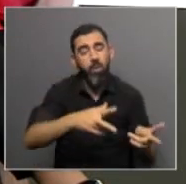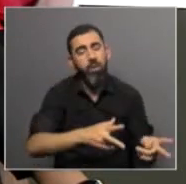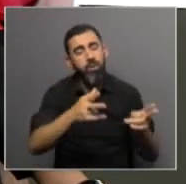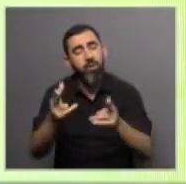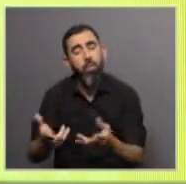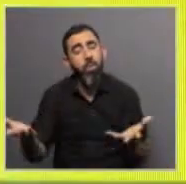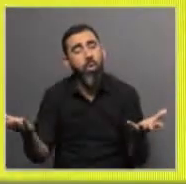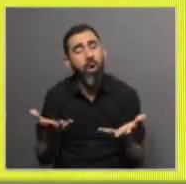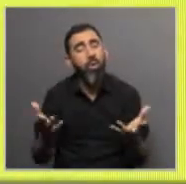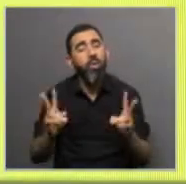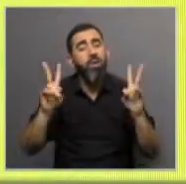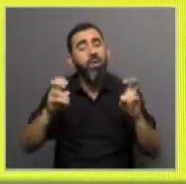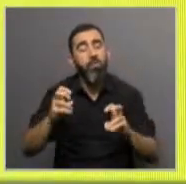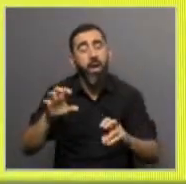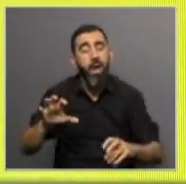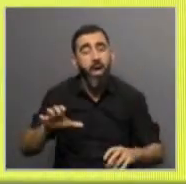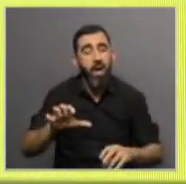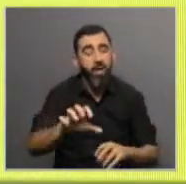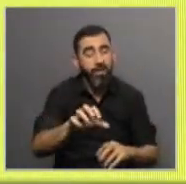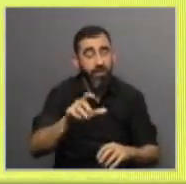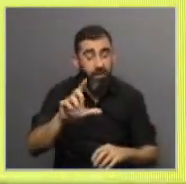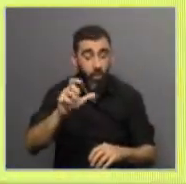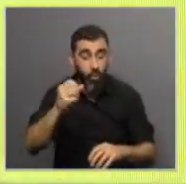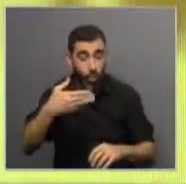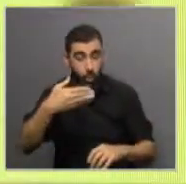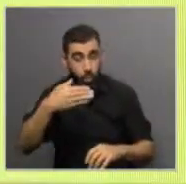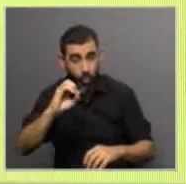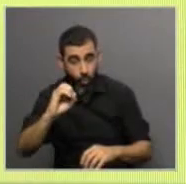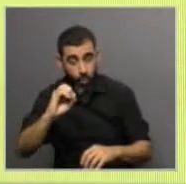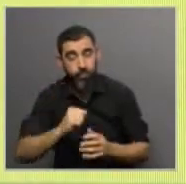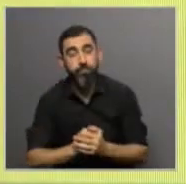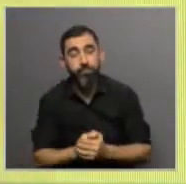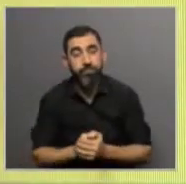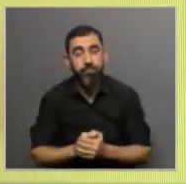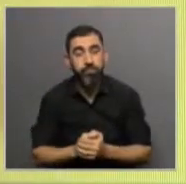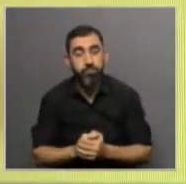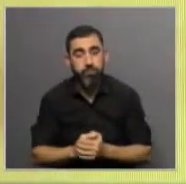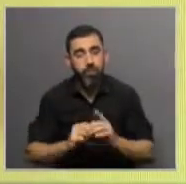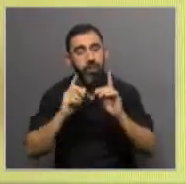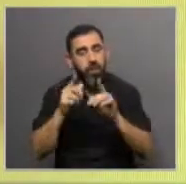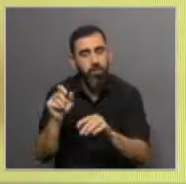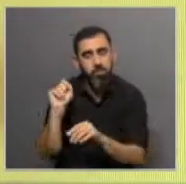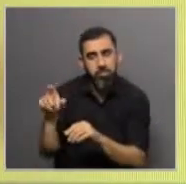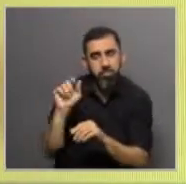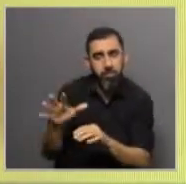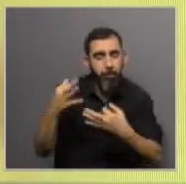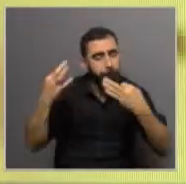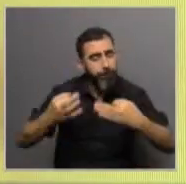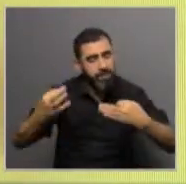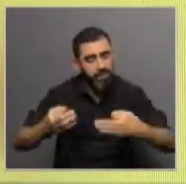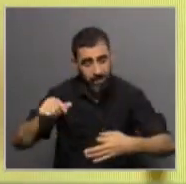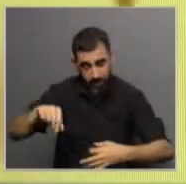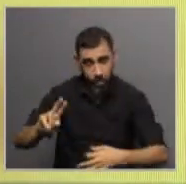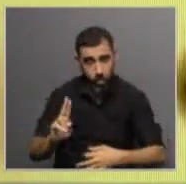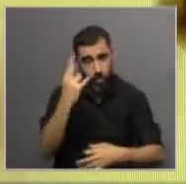ver sobre las arañas lobo. Macarena González nos cuenta de las arañas lobo que también tienen particularidades muy especiales aquí en